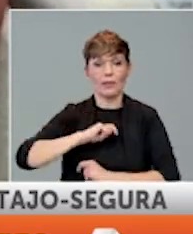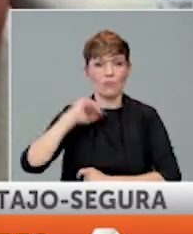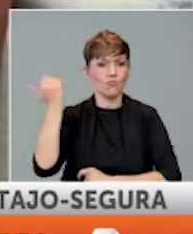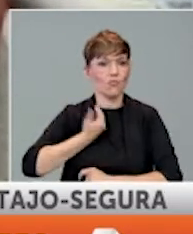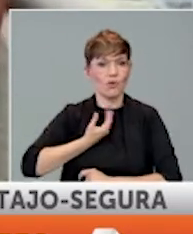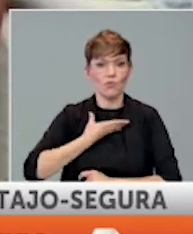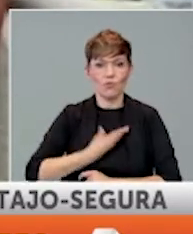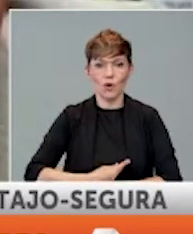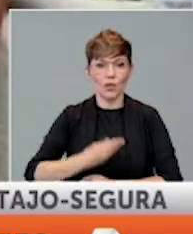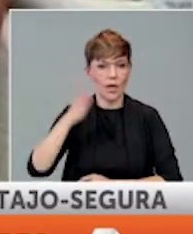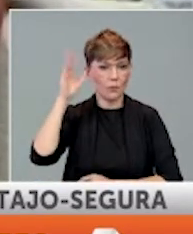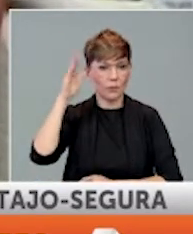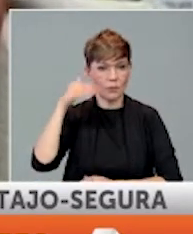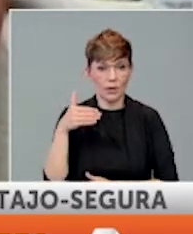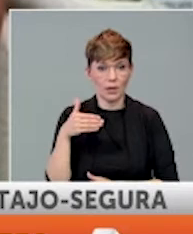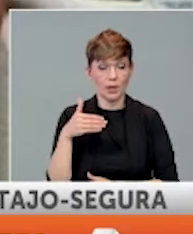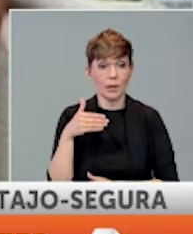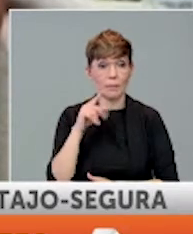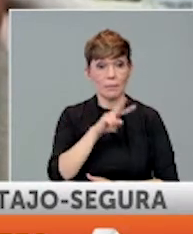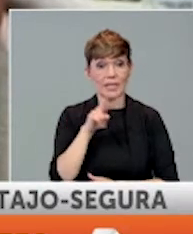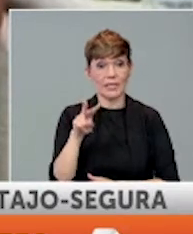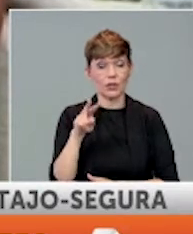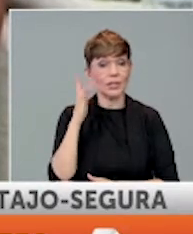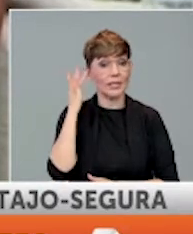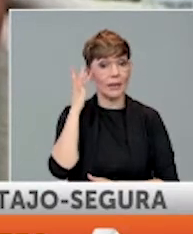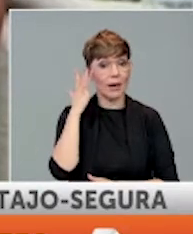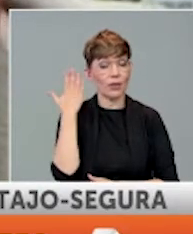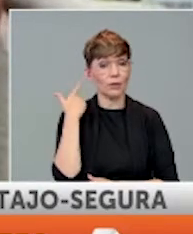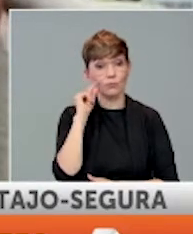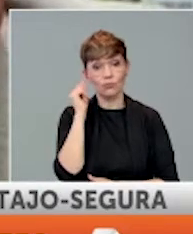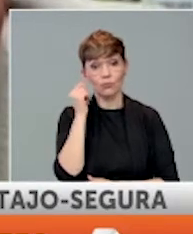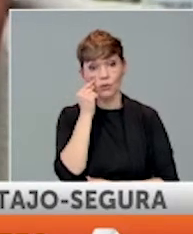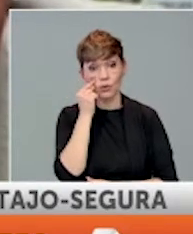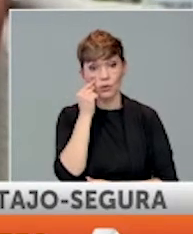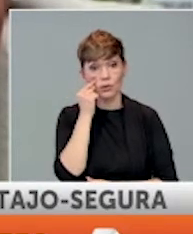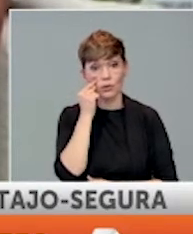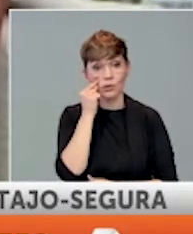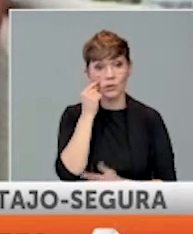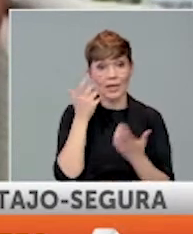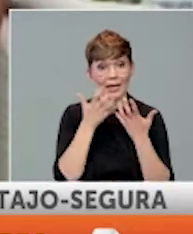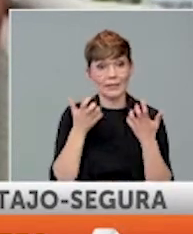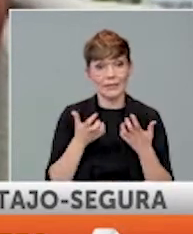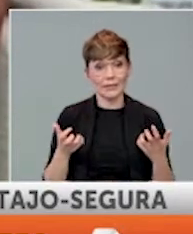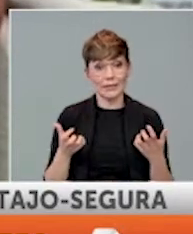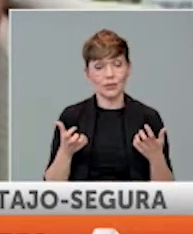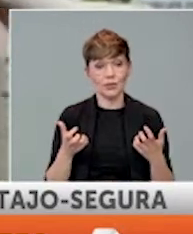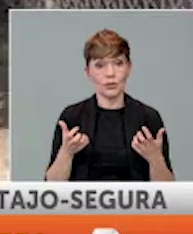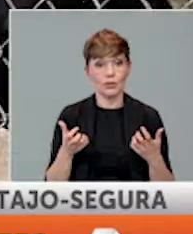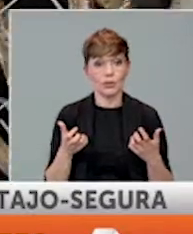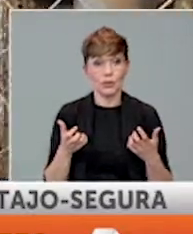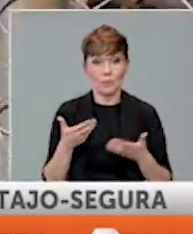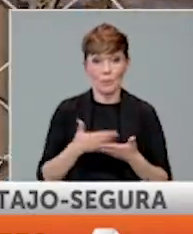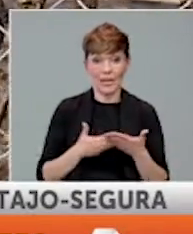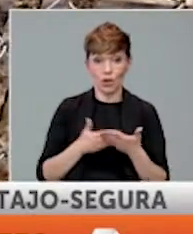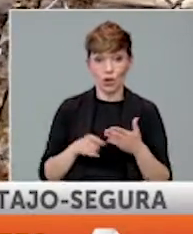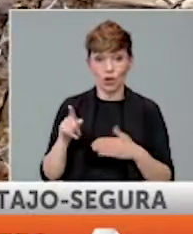lo que descubrimos, perdón, el día 22 de marzo fue a través de un atento escrito de la ministra en un diario, cuál